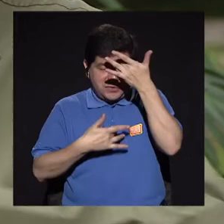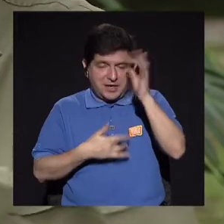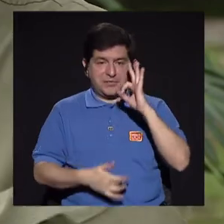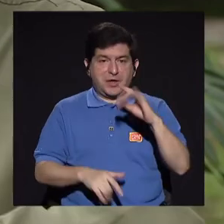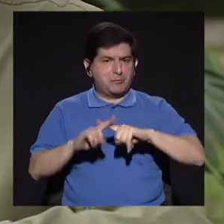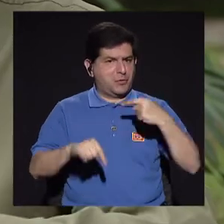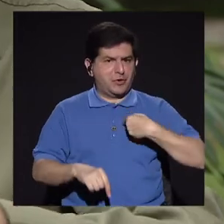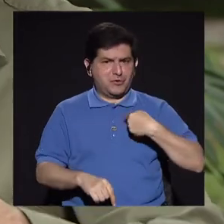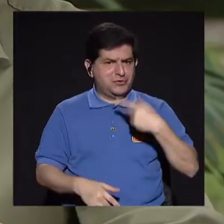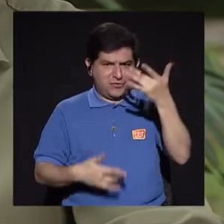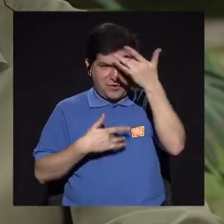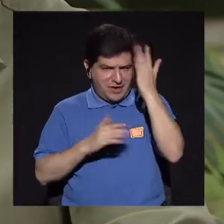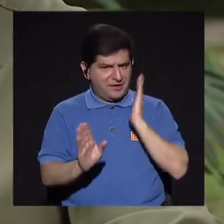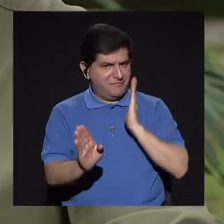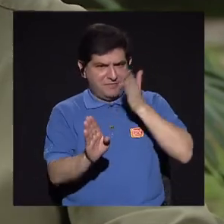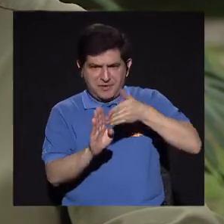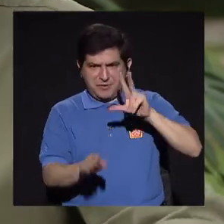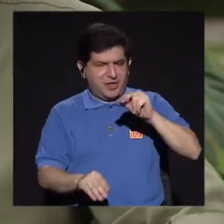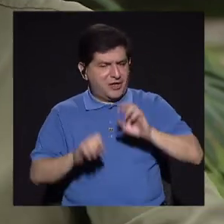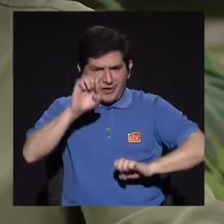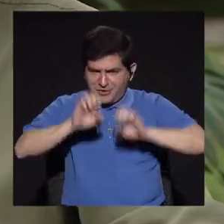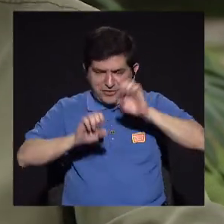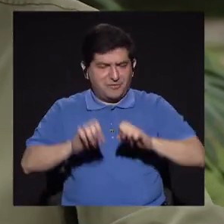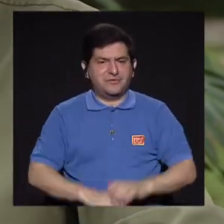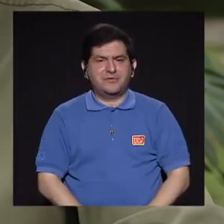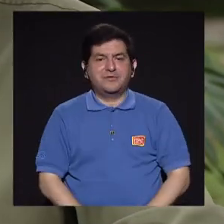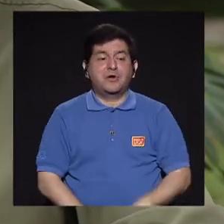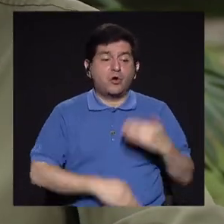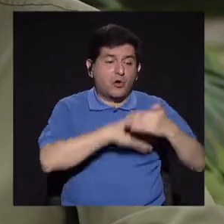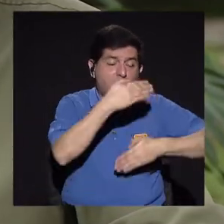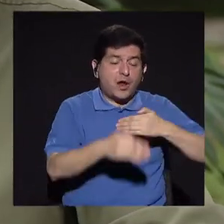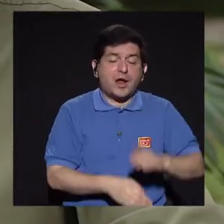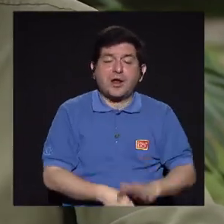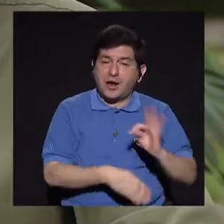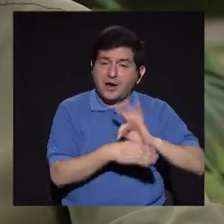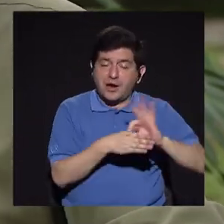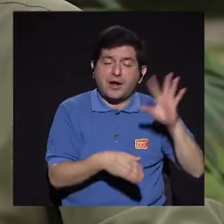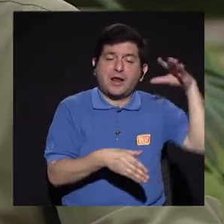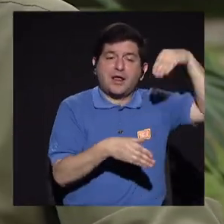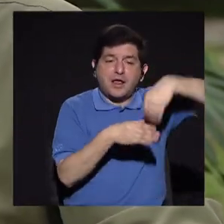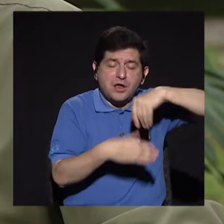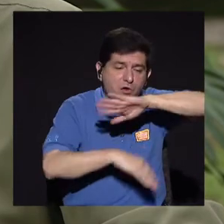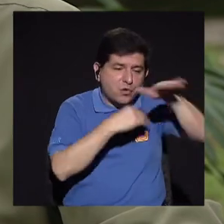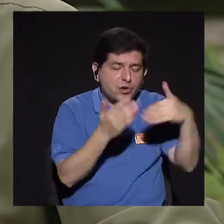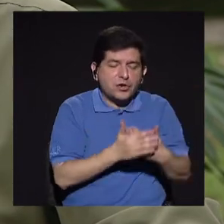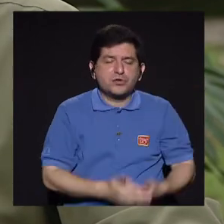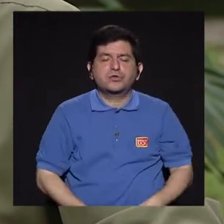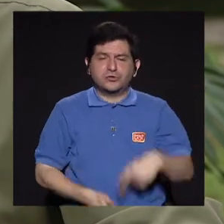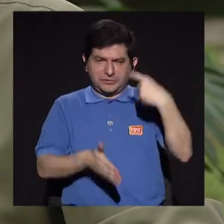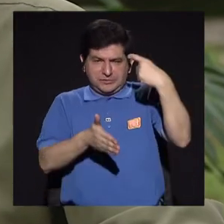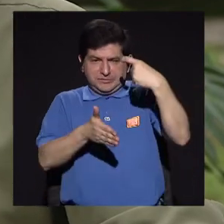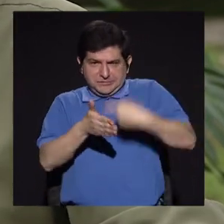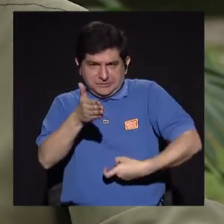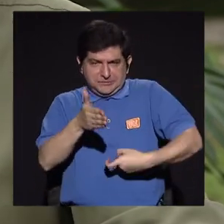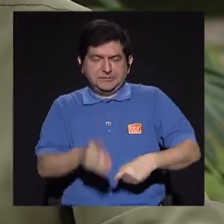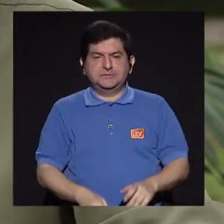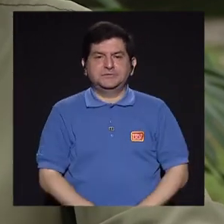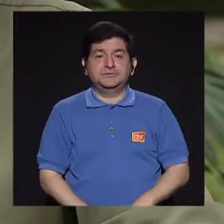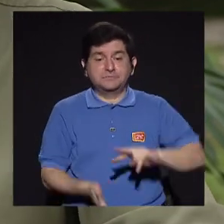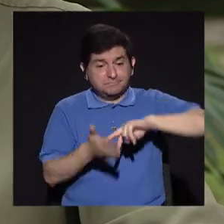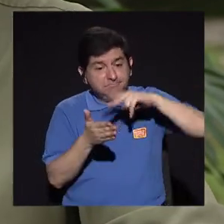colitis. O sea, hay una dimensión ética evaluativa, entonces el proceso terapéutico tiene que tomar en cuenta todo el rigor,